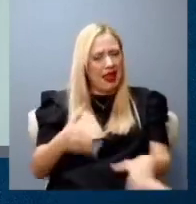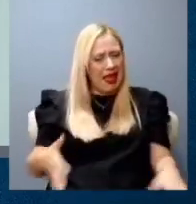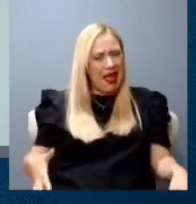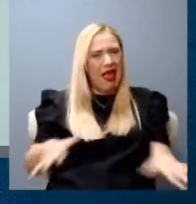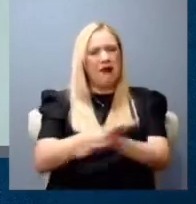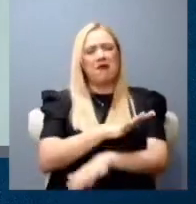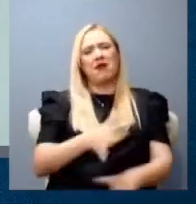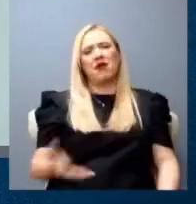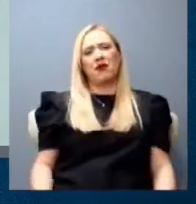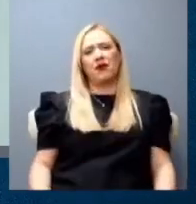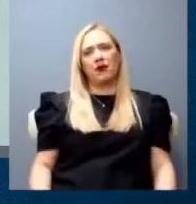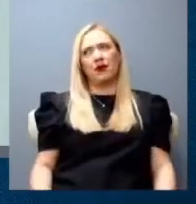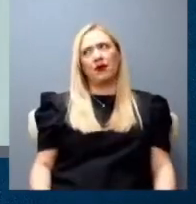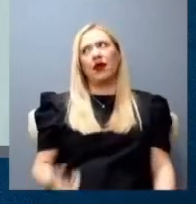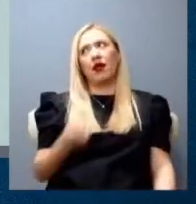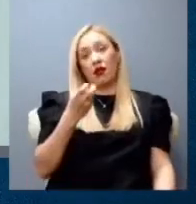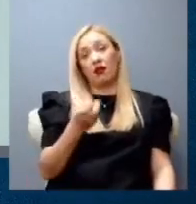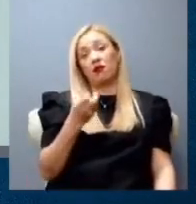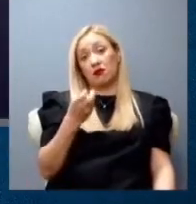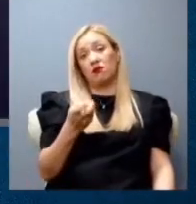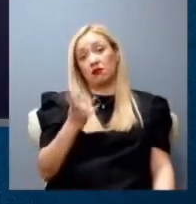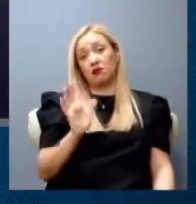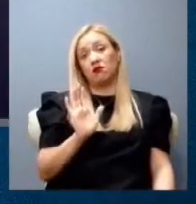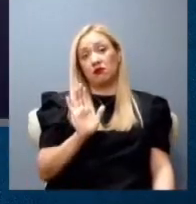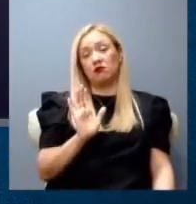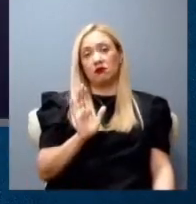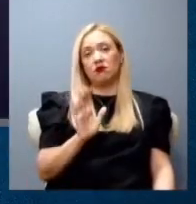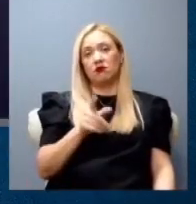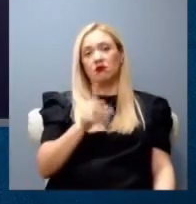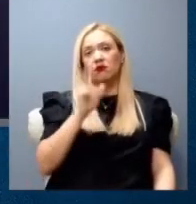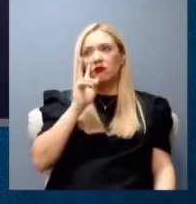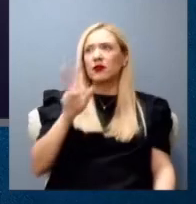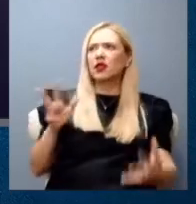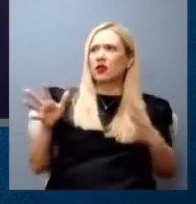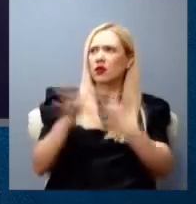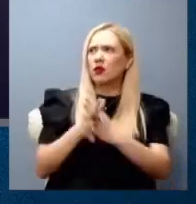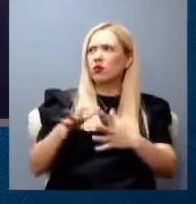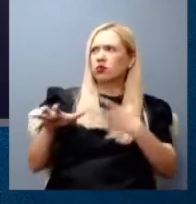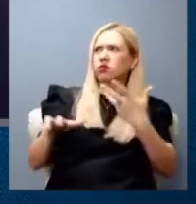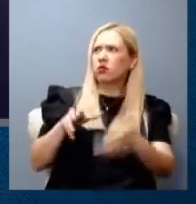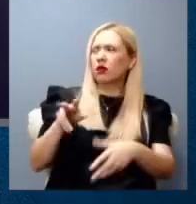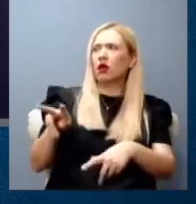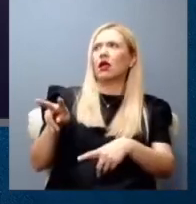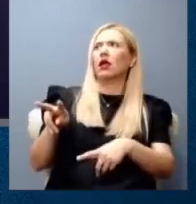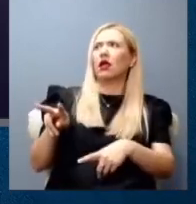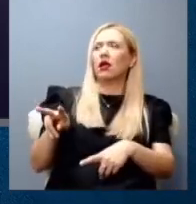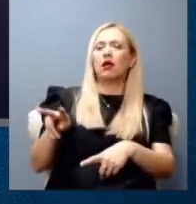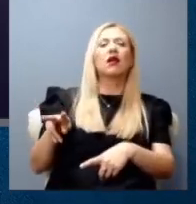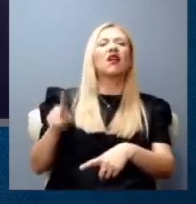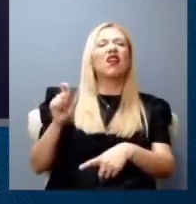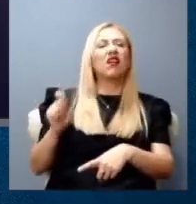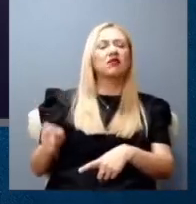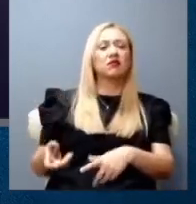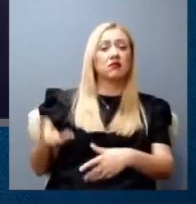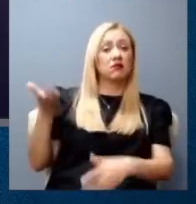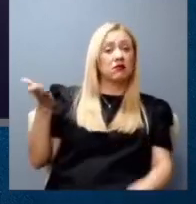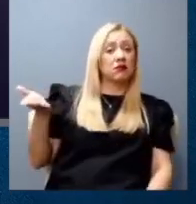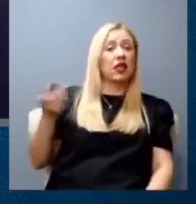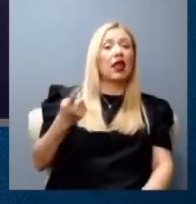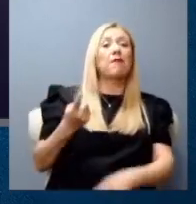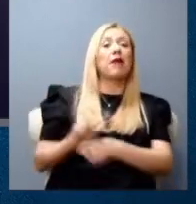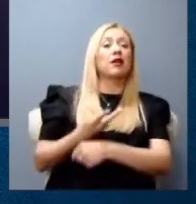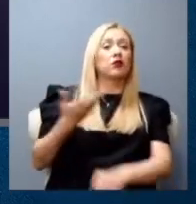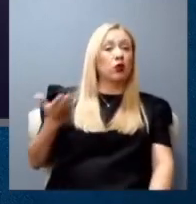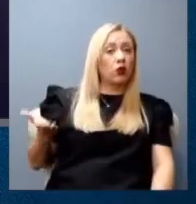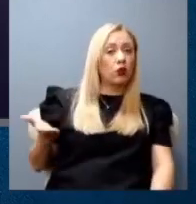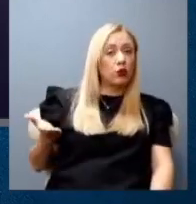estadio. Entonces, si nos lo recuerdan estos periodos es porque también estamos haciendo nombrar lo que ha sucedido.